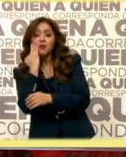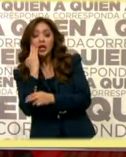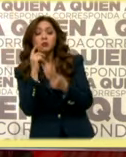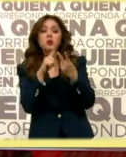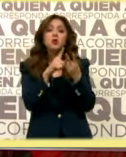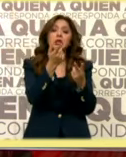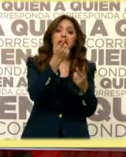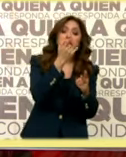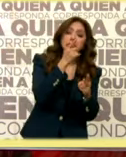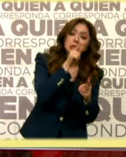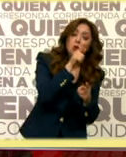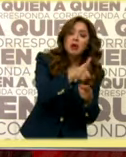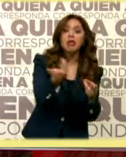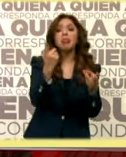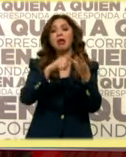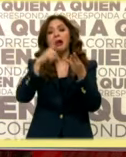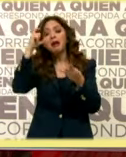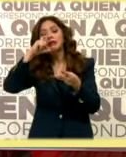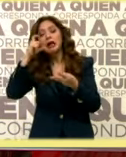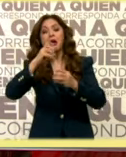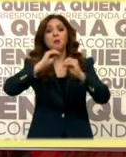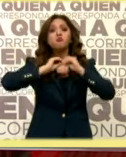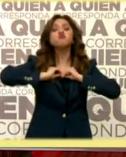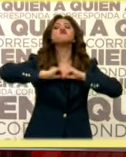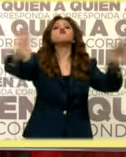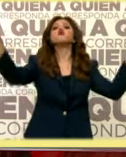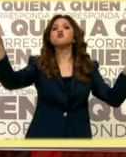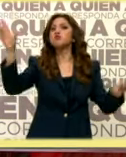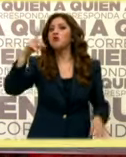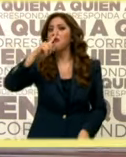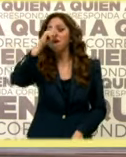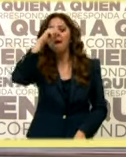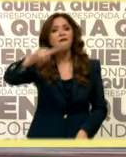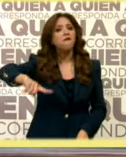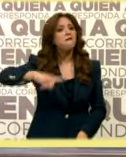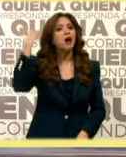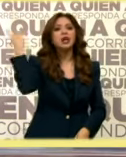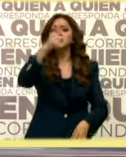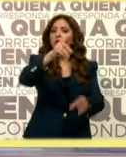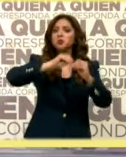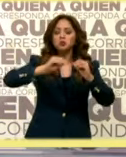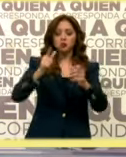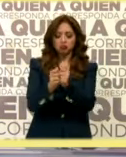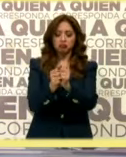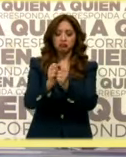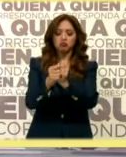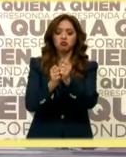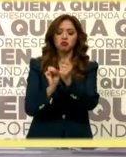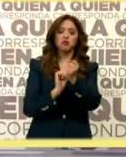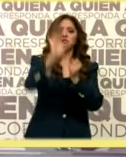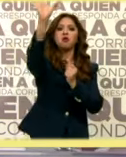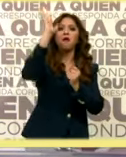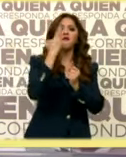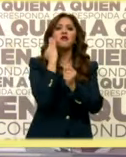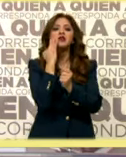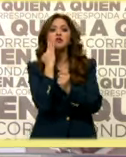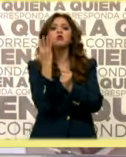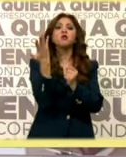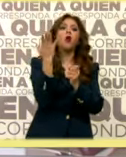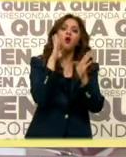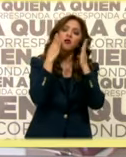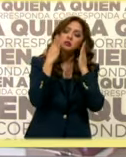serio, lograrlo. Hoy con las redes sociales usted sube al Facebook, al